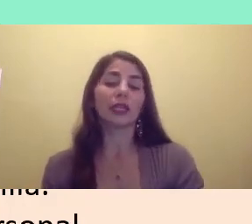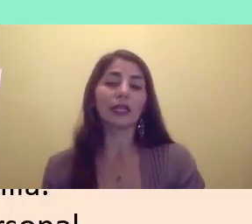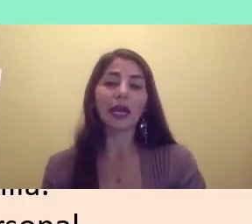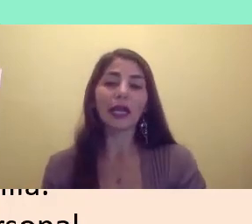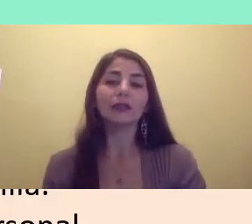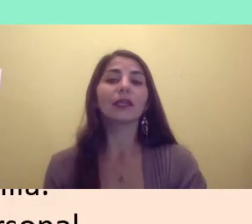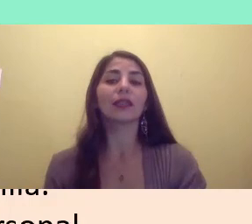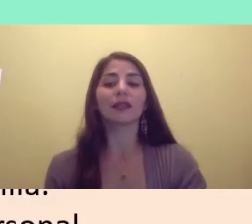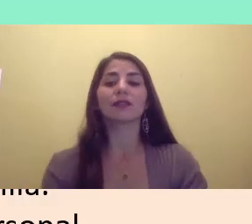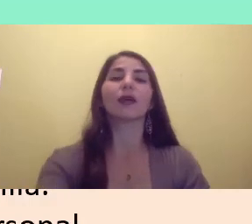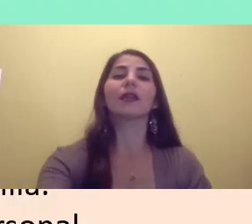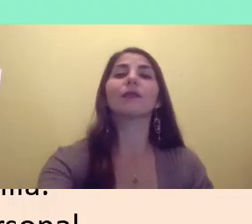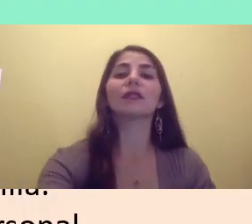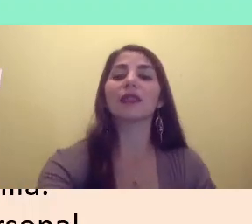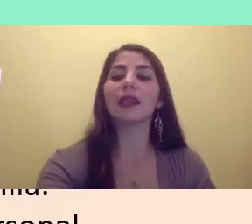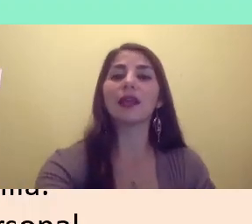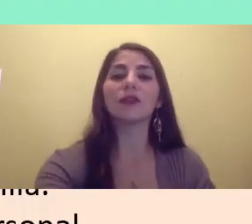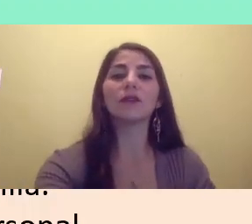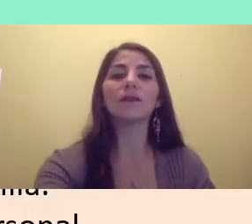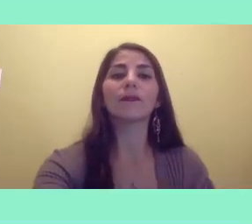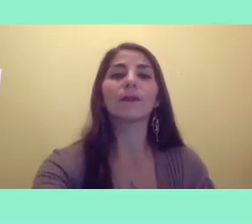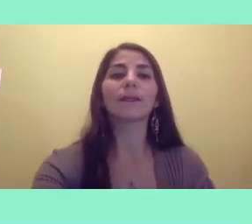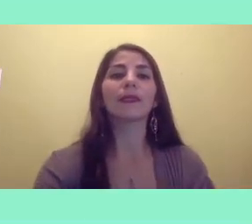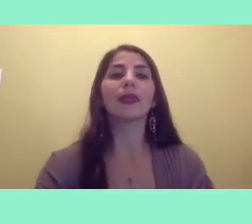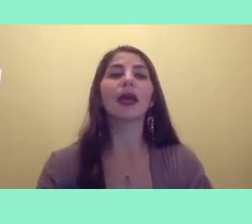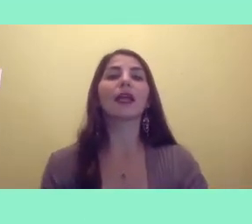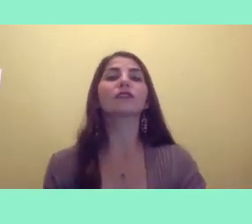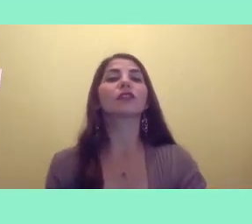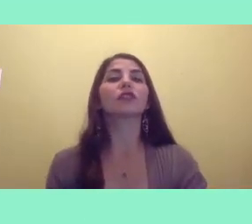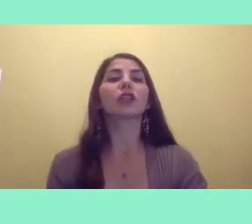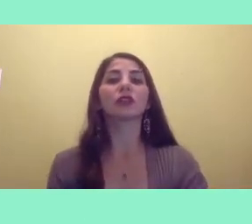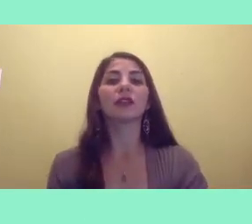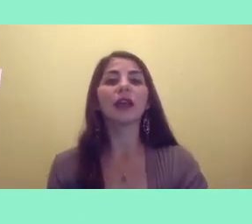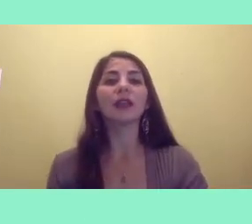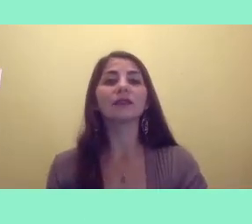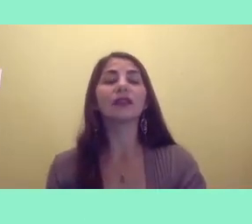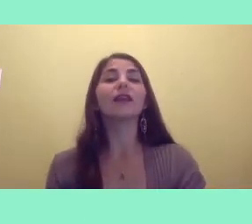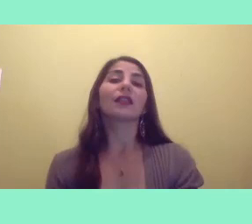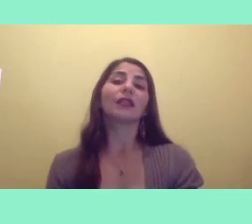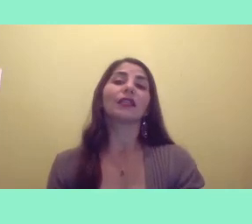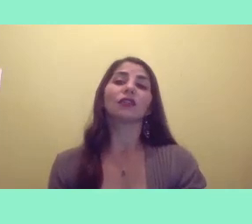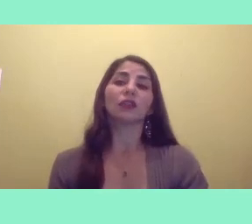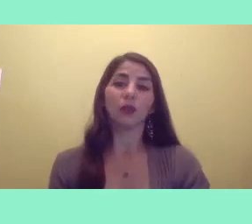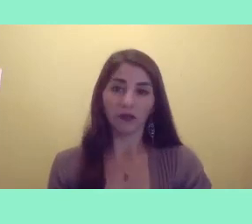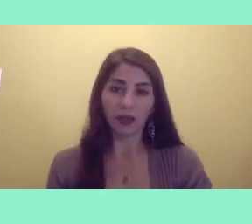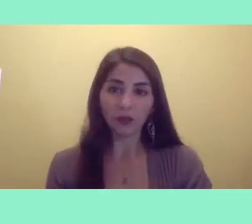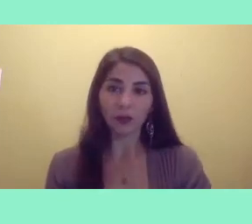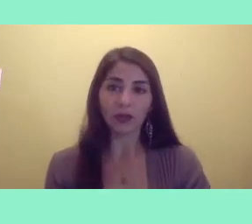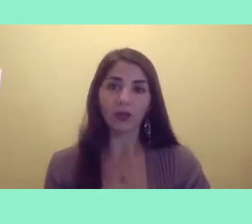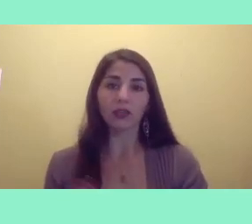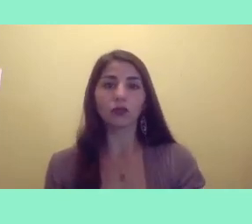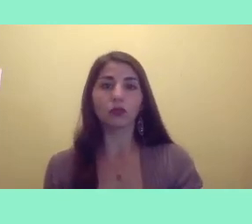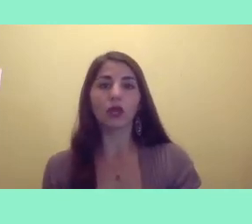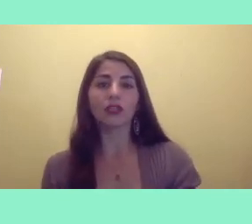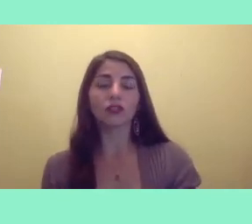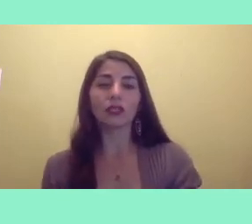vocabulario en general, días de la semana, meses del año, ya expresiones cotidianas, distintos tipos de verbo